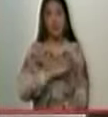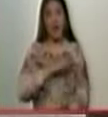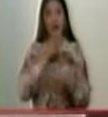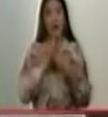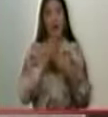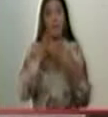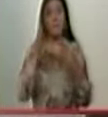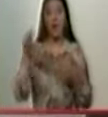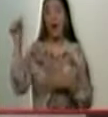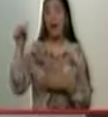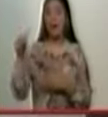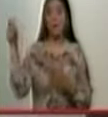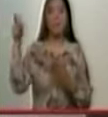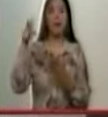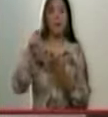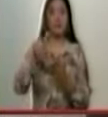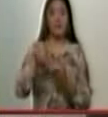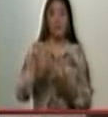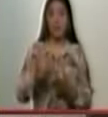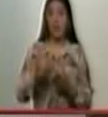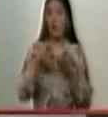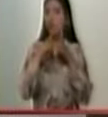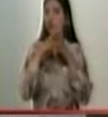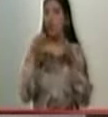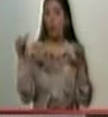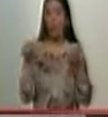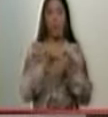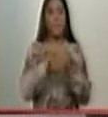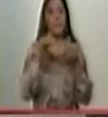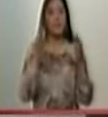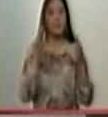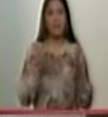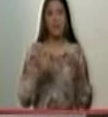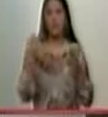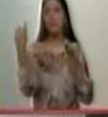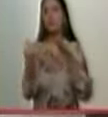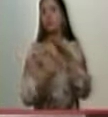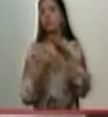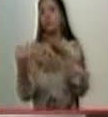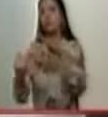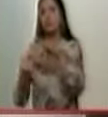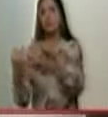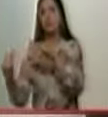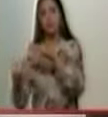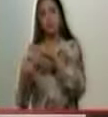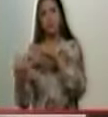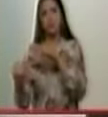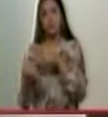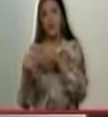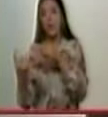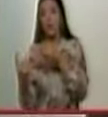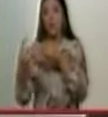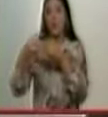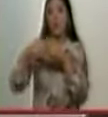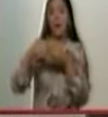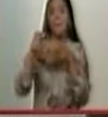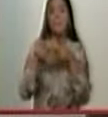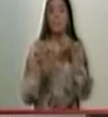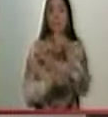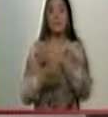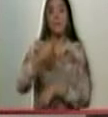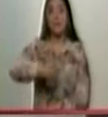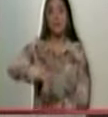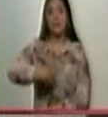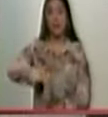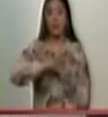Acá están participando todos los ministros de los organismos que pertenecen a esta vicepresidencia social.